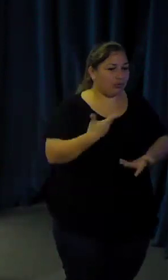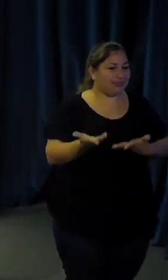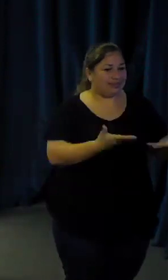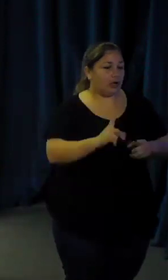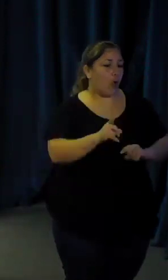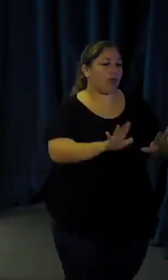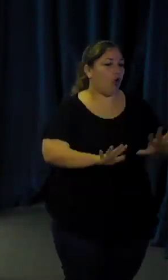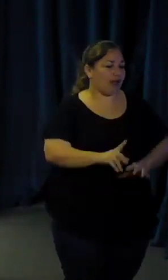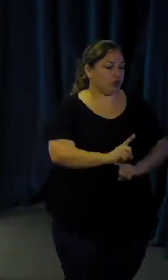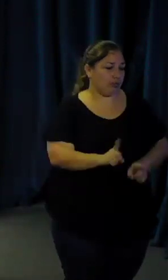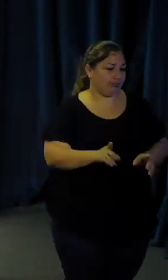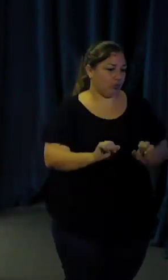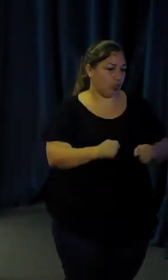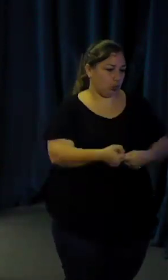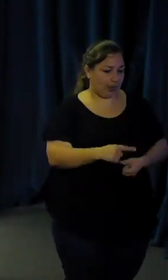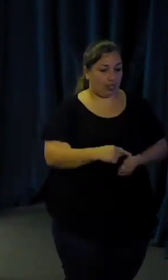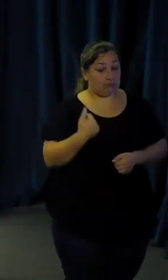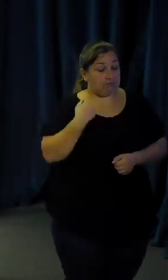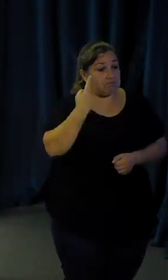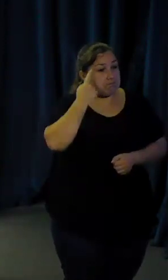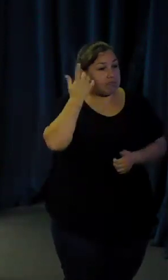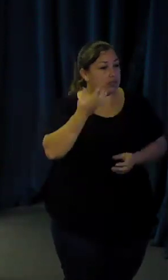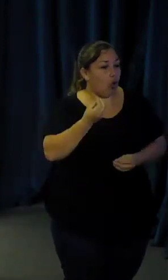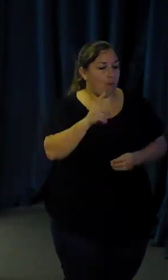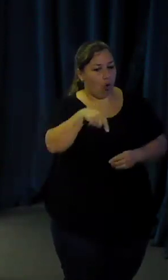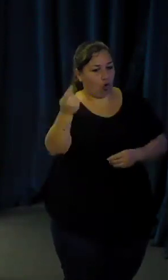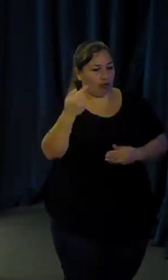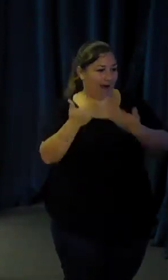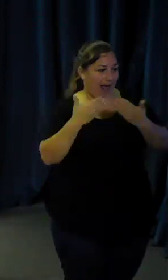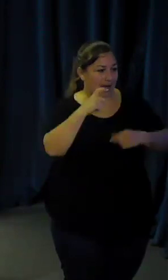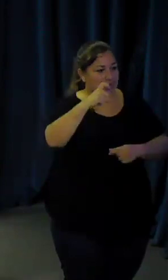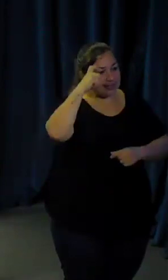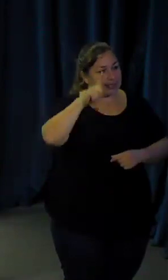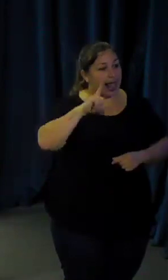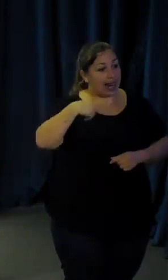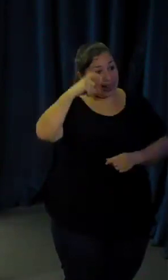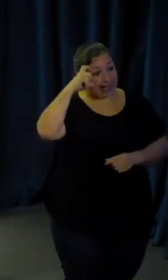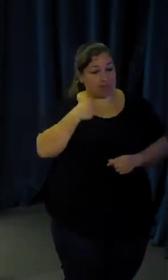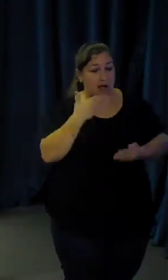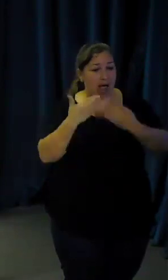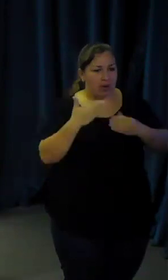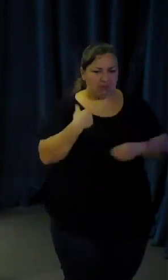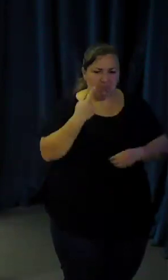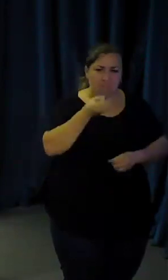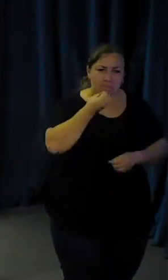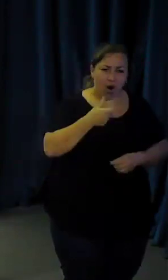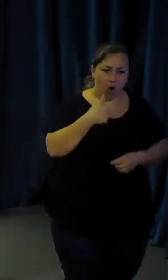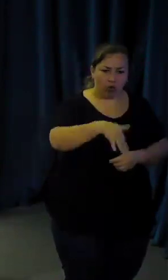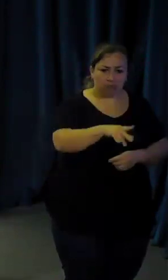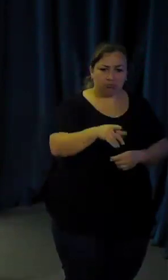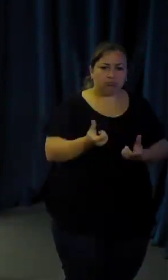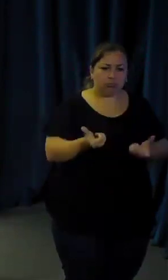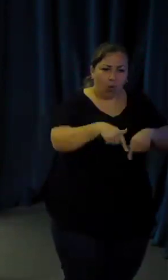hacer. Entonces se me ocurrió hablar con Céline, con Céline Ball del Parlamentary Track, y le digo, che, ¿y si organizamos una cumbre